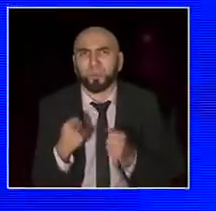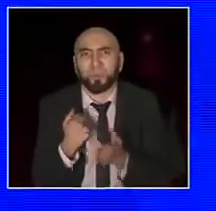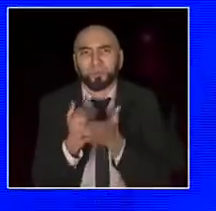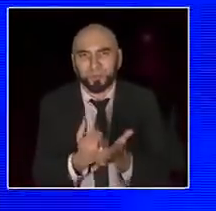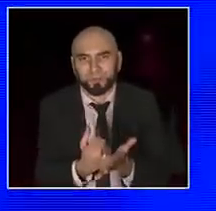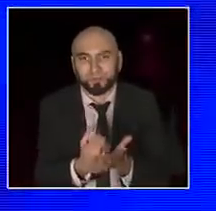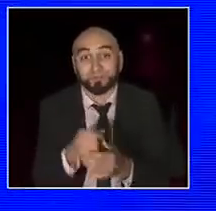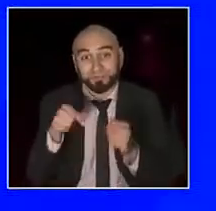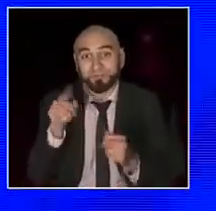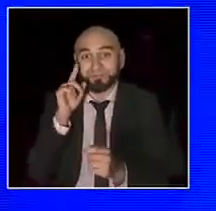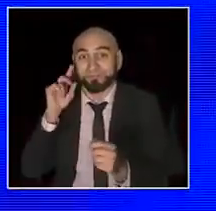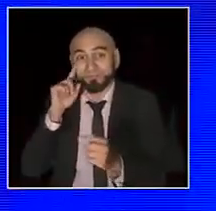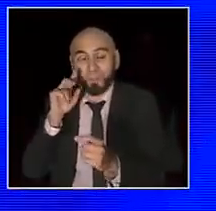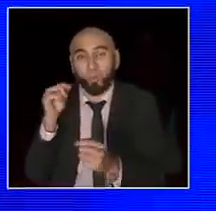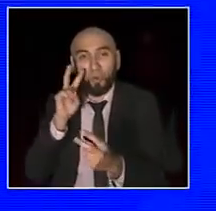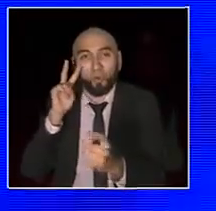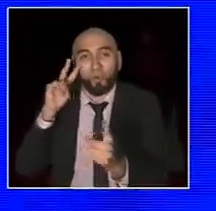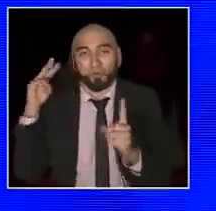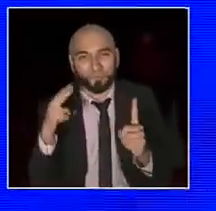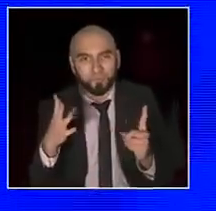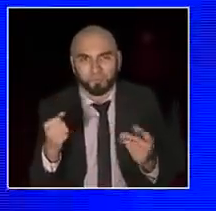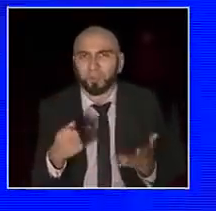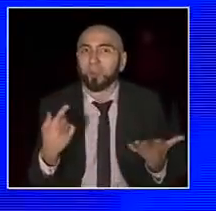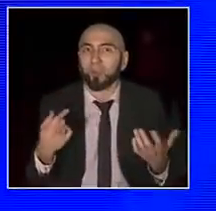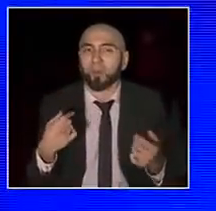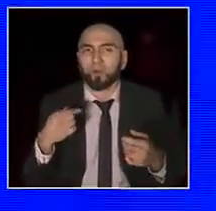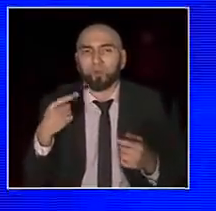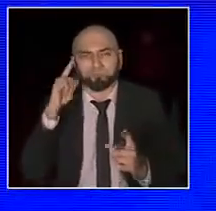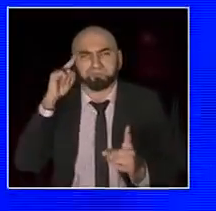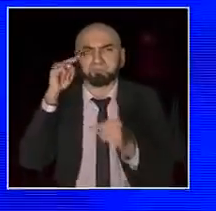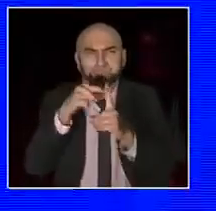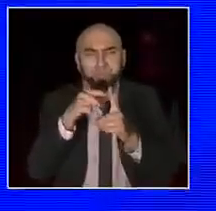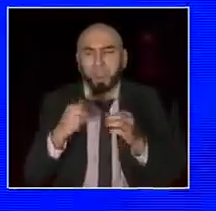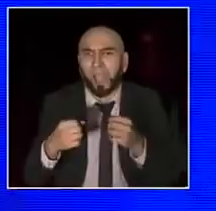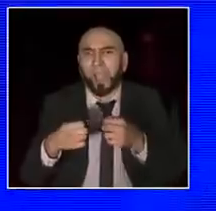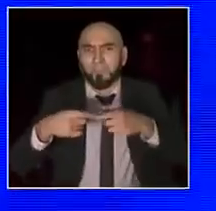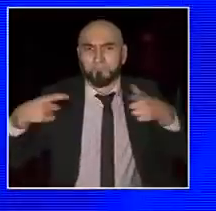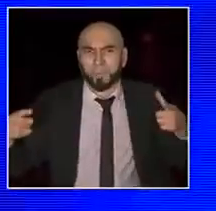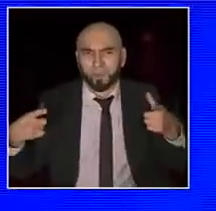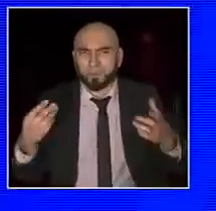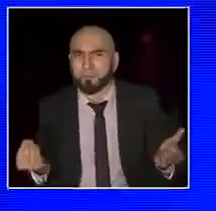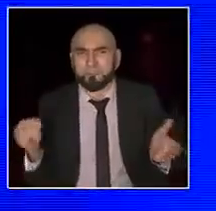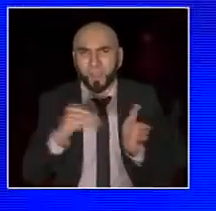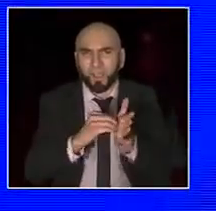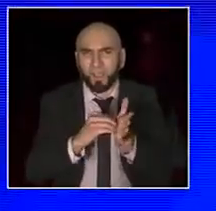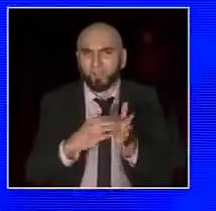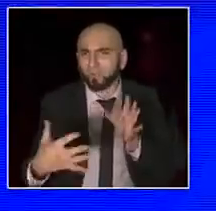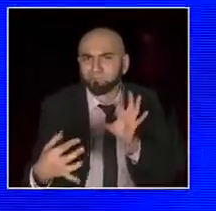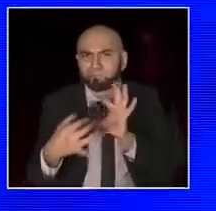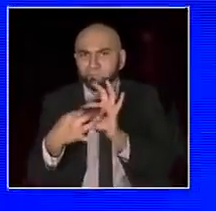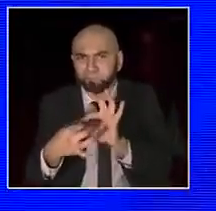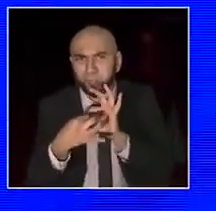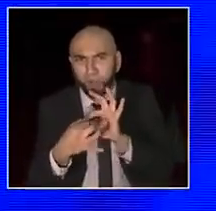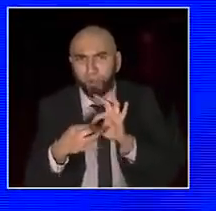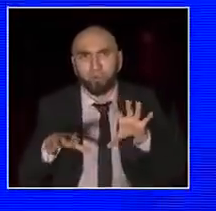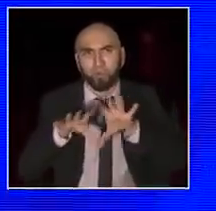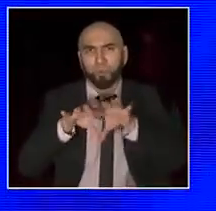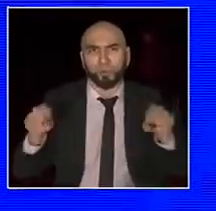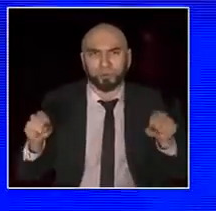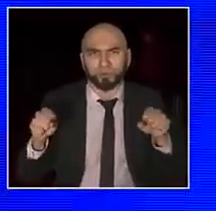de vista, nosotros pretendemos, además de ampliar y hacer más vinculantes los compromisos de la Cumbre de